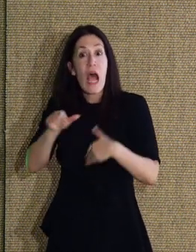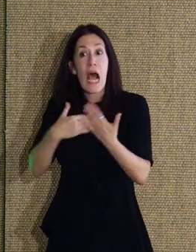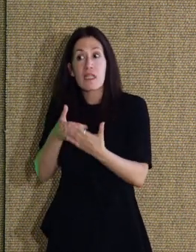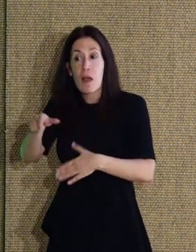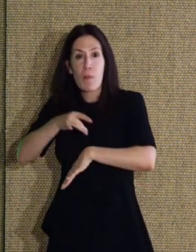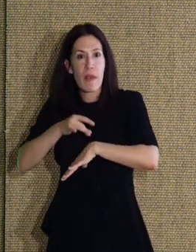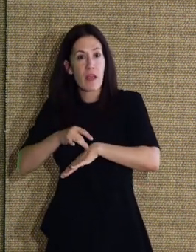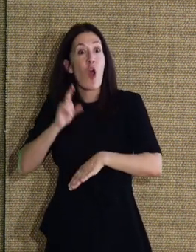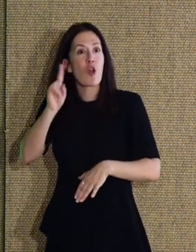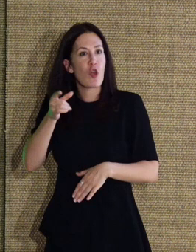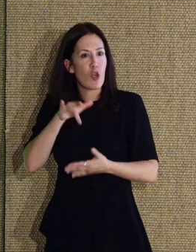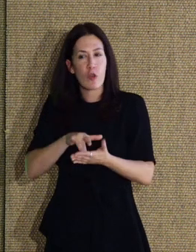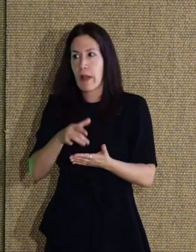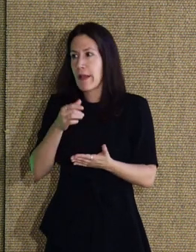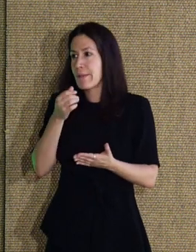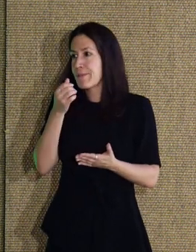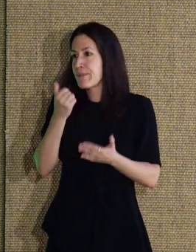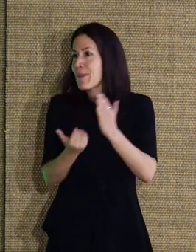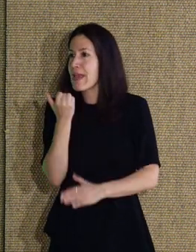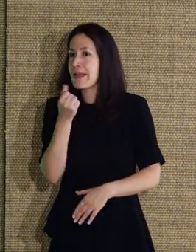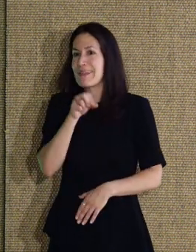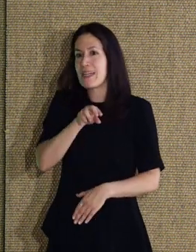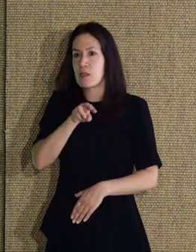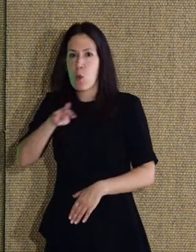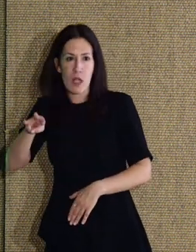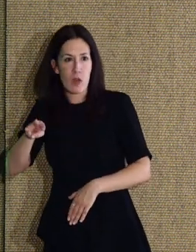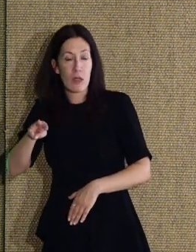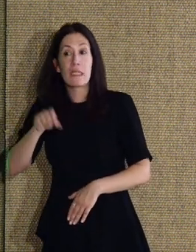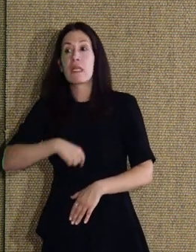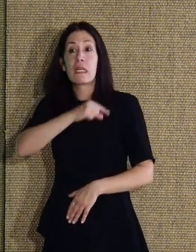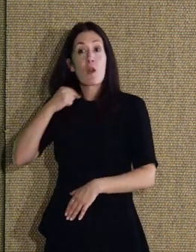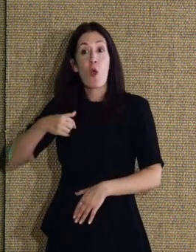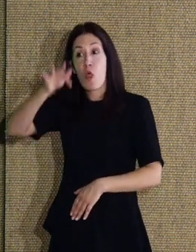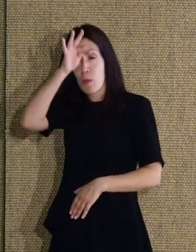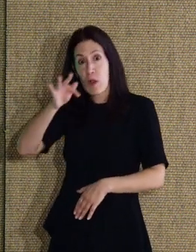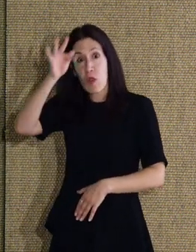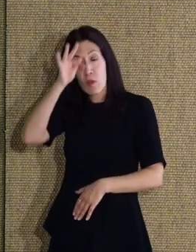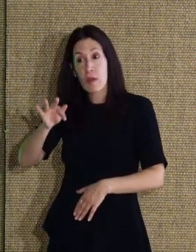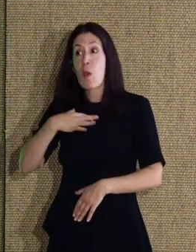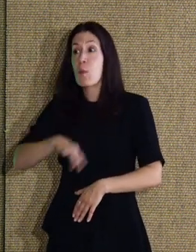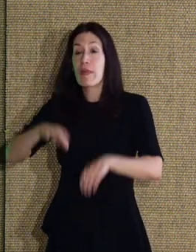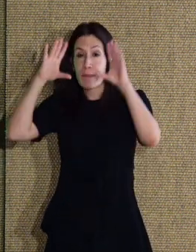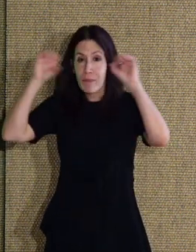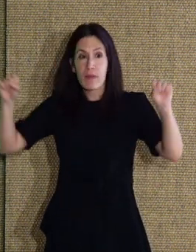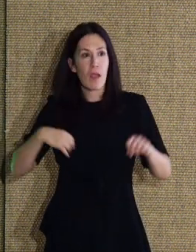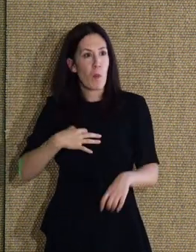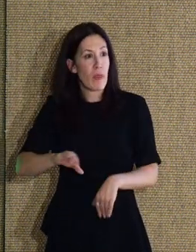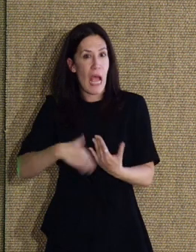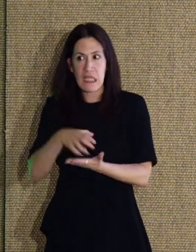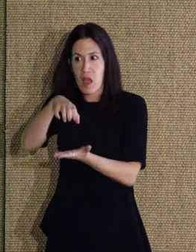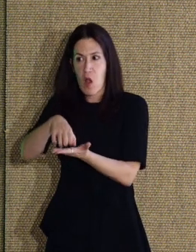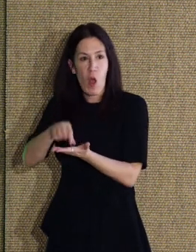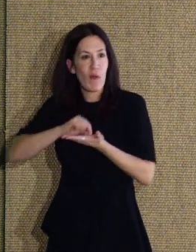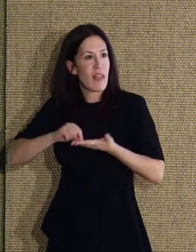médico solo pasa consulta tres o cuatro mañanas y el sacerdote da misa los domingos y el Guardia civil a lo mejor no tiene ni cuartelillo